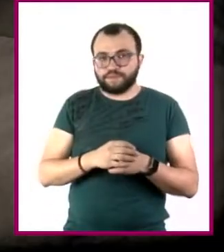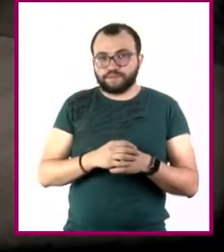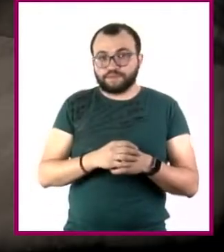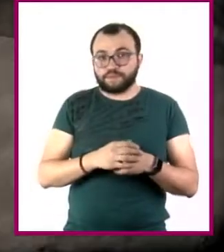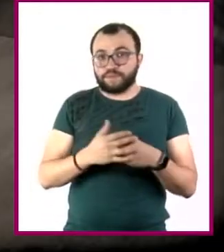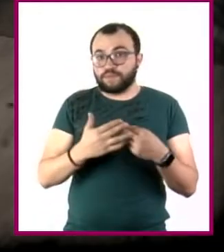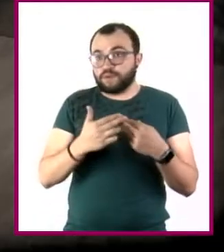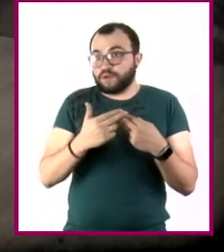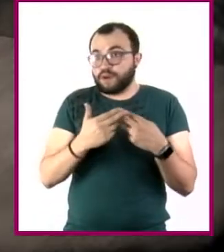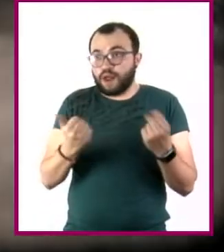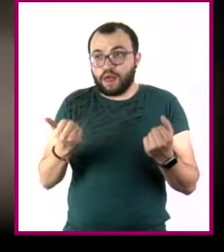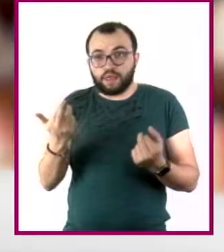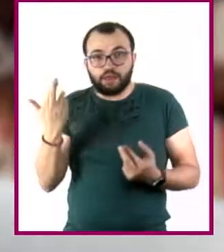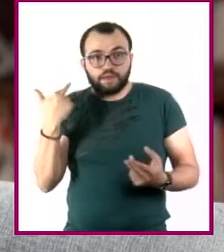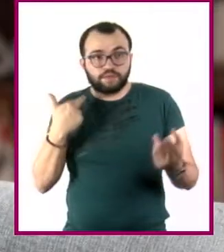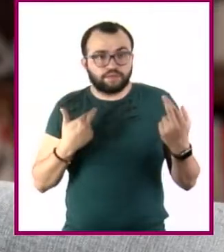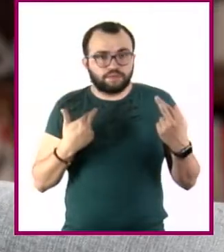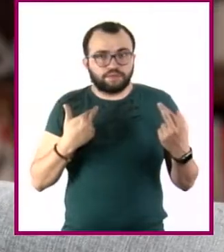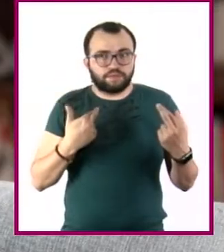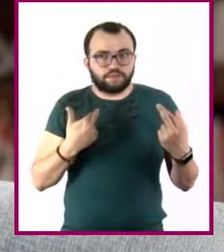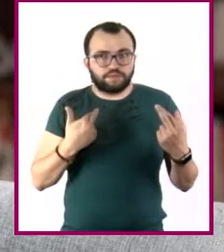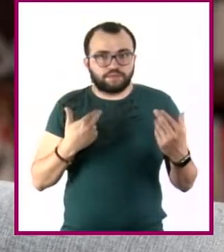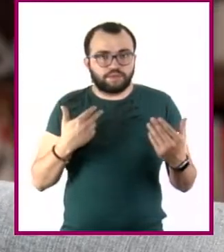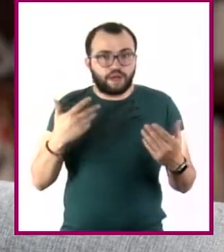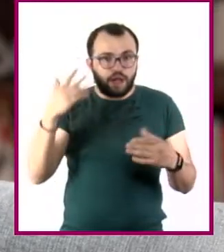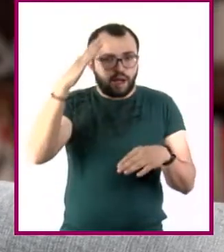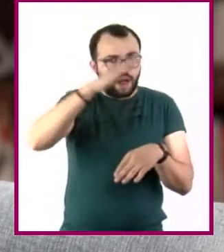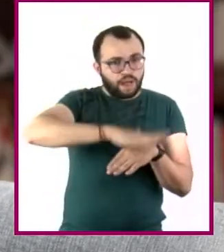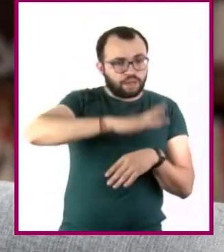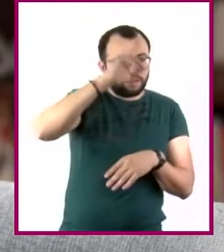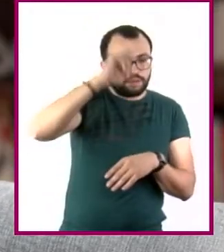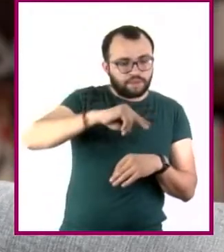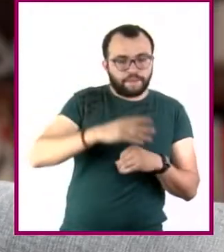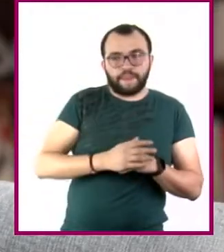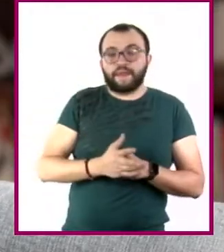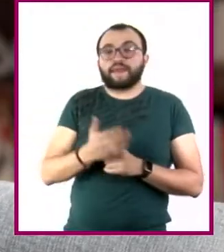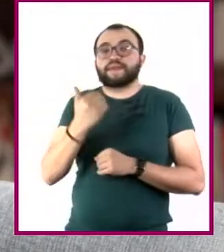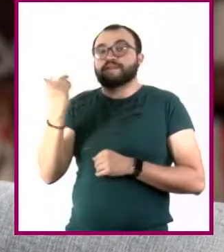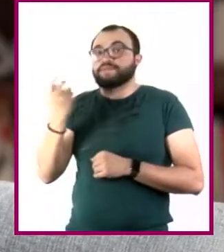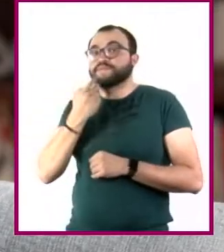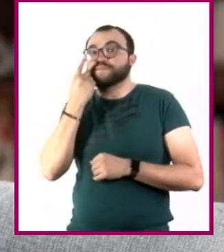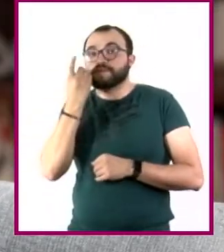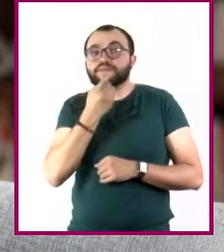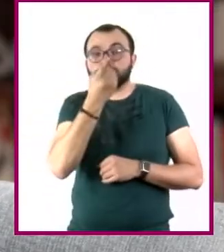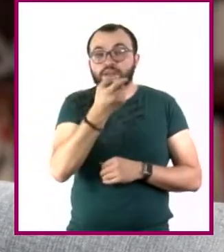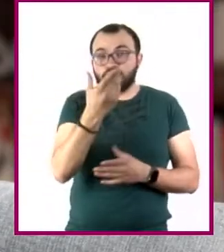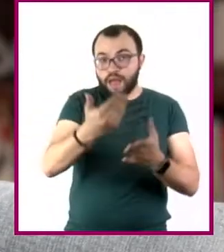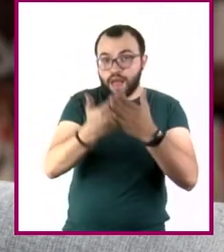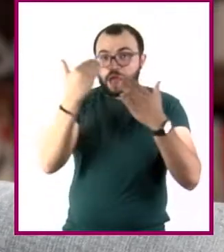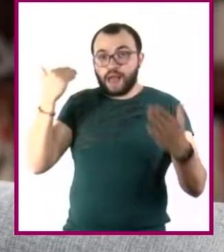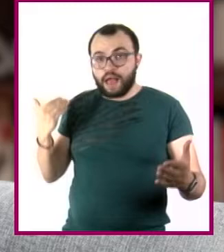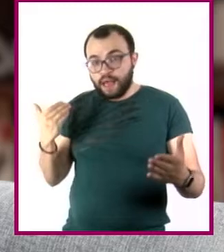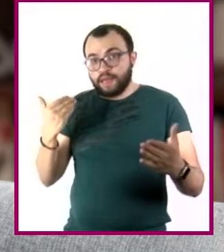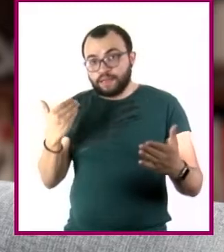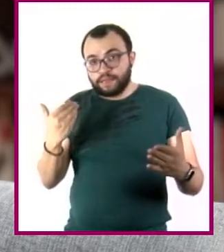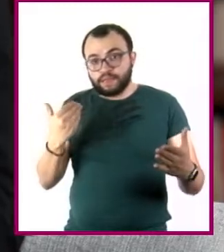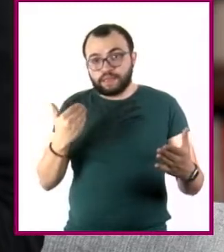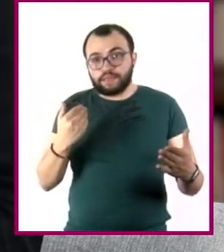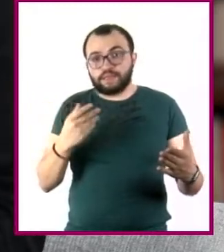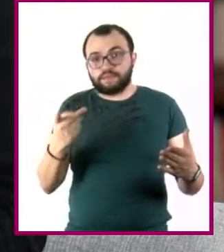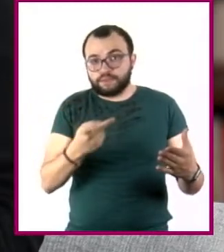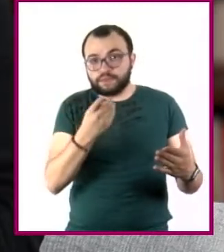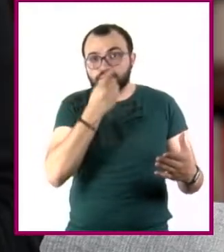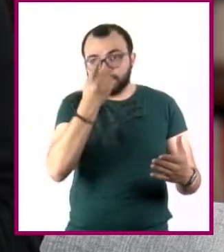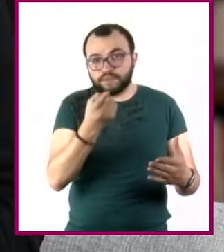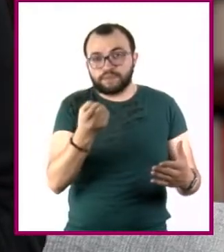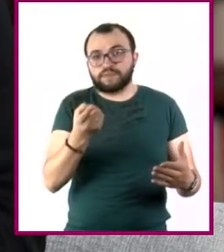¿realmente se cayó? Es decir, antes de hacer la pregunta, supones algo, que el árbol se cayó. Y si